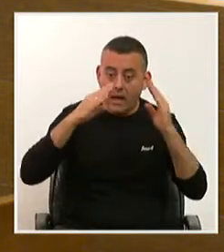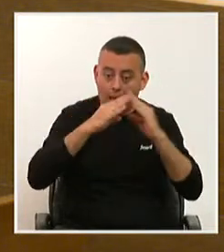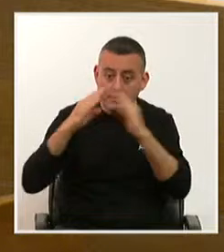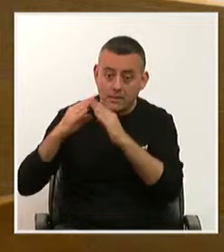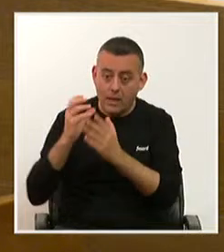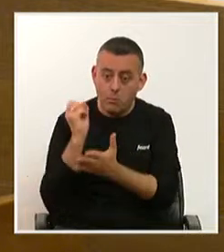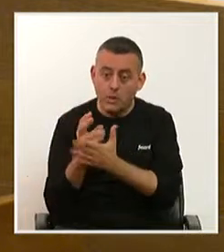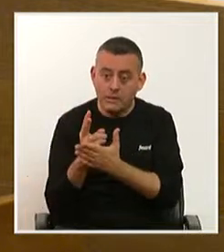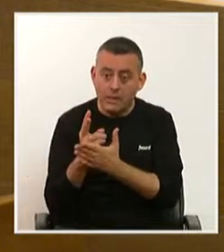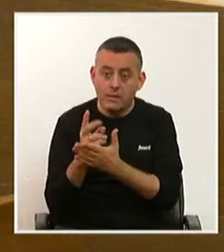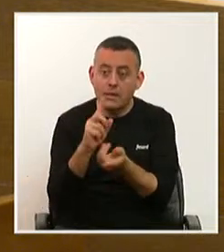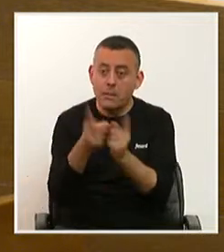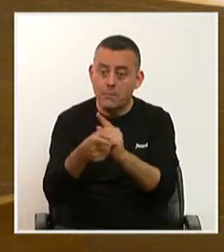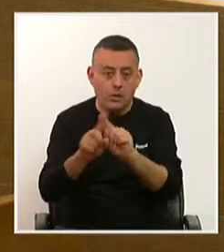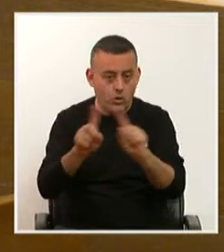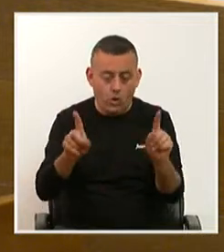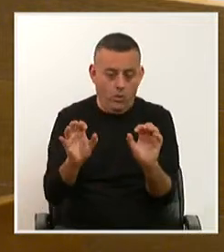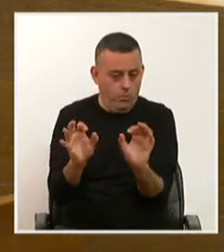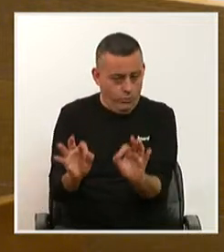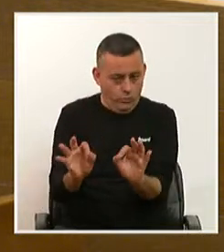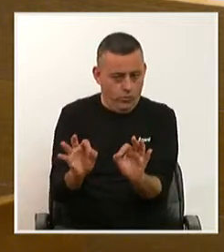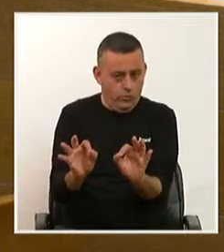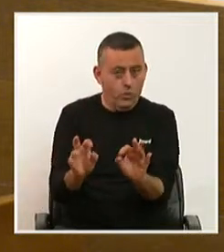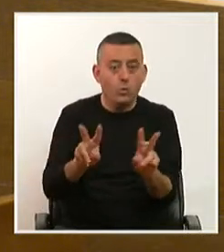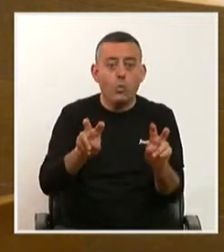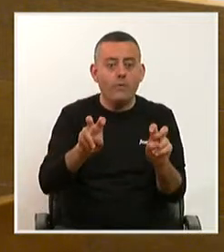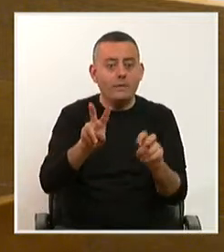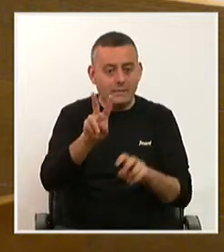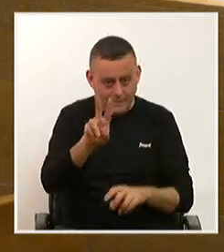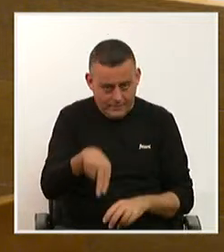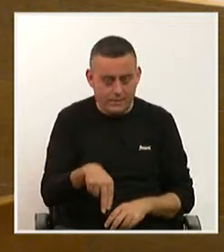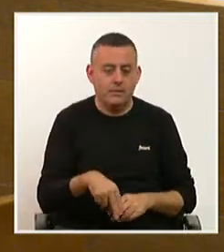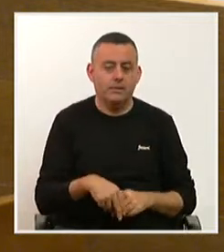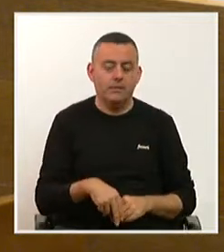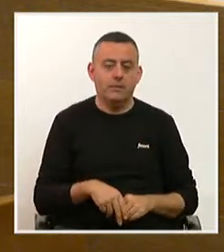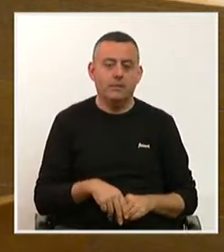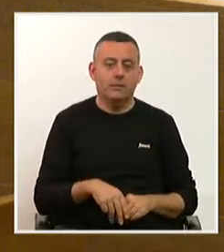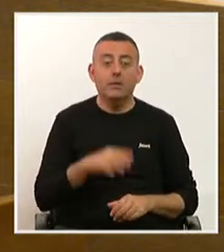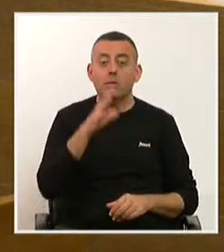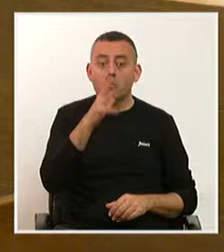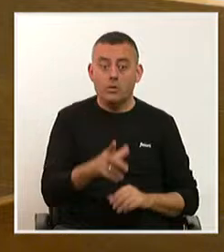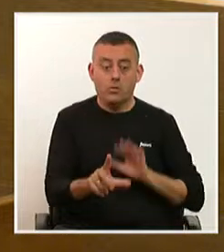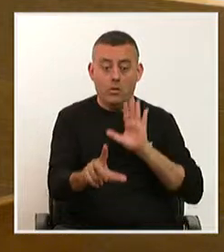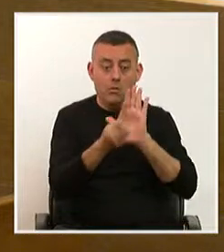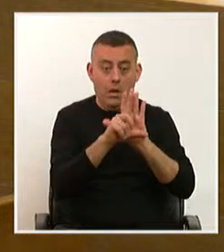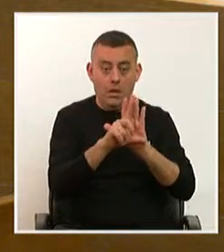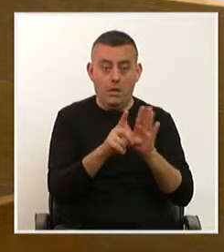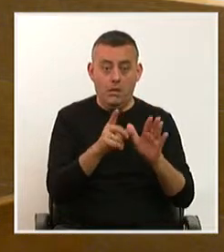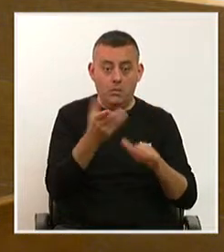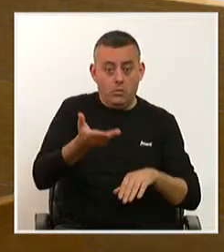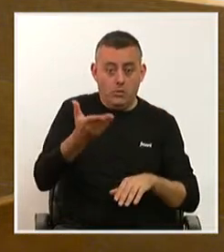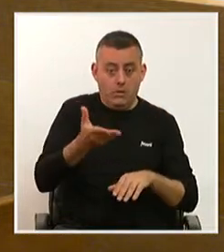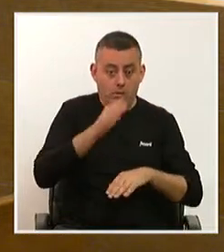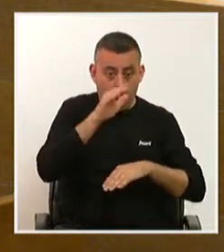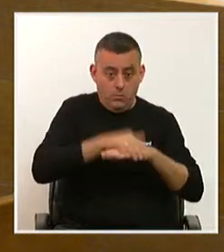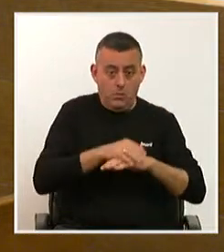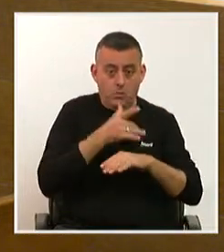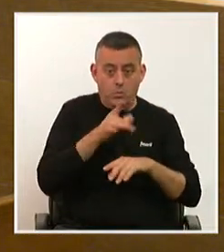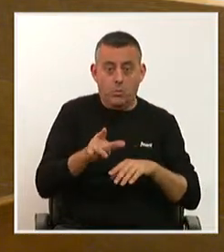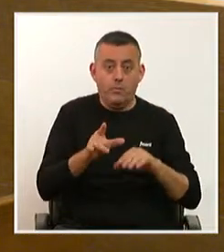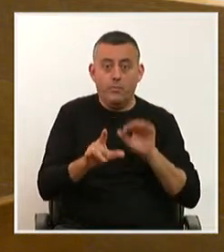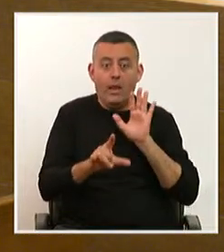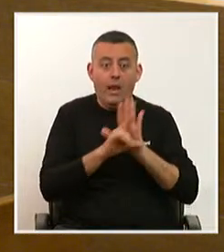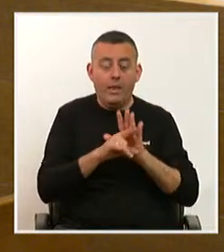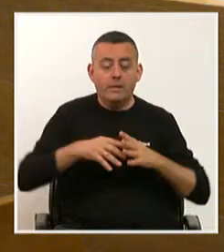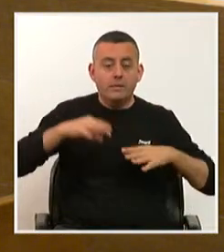posteriori y choca íntegramente con los principios de legalidad y seguridad jurídica ya